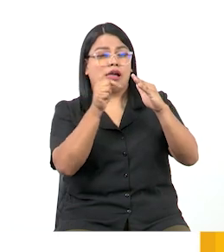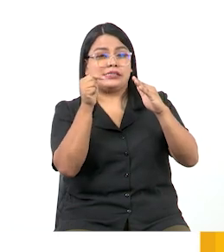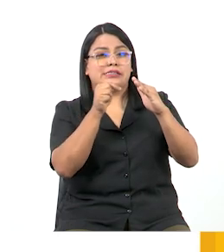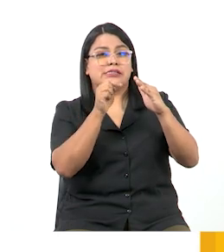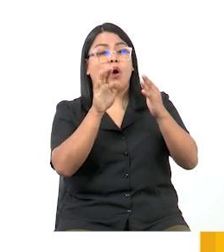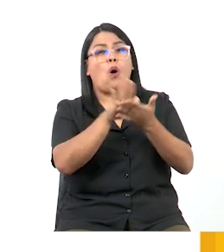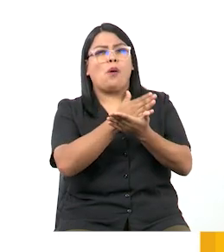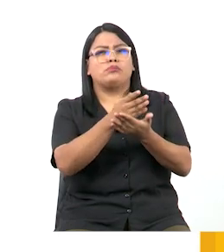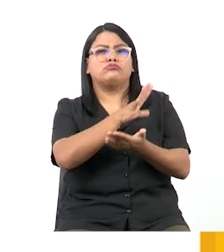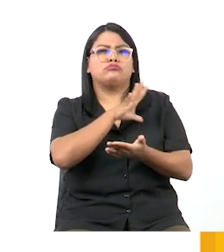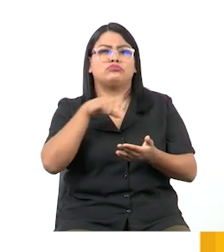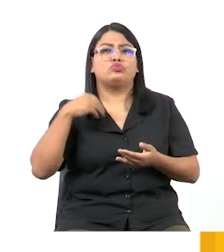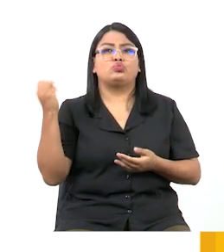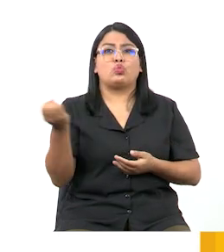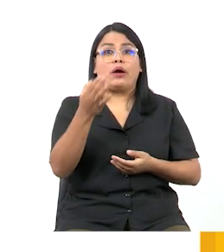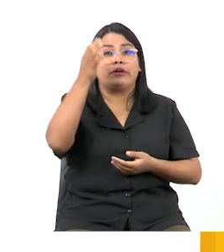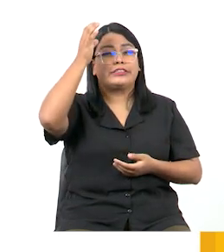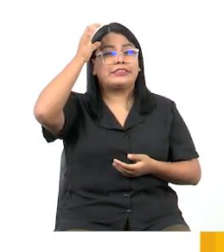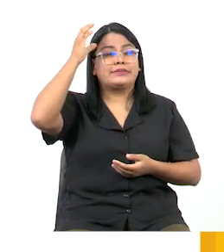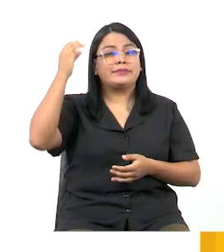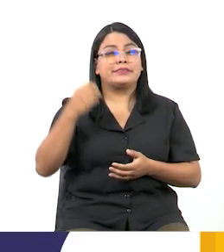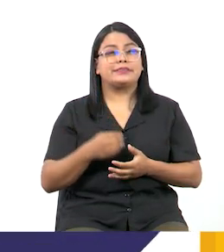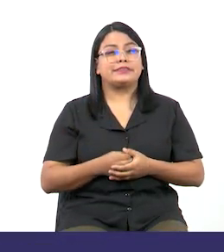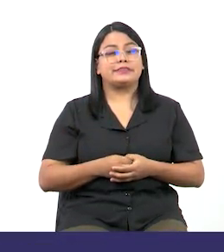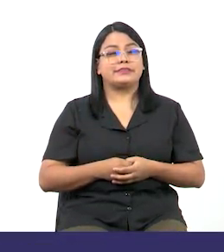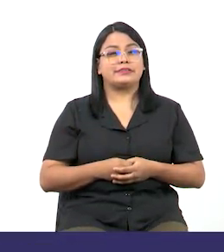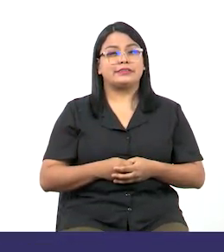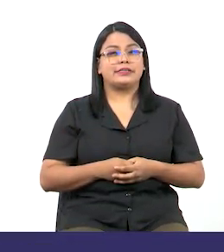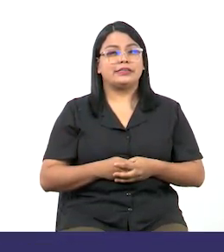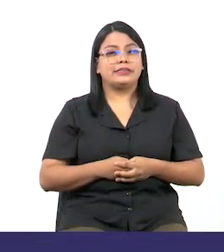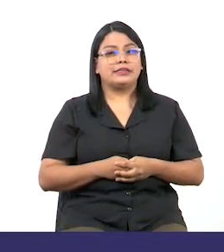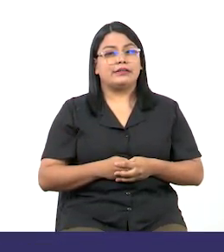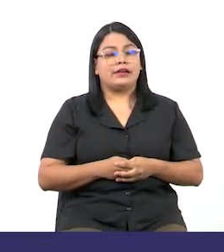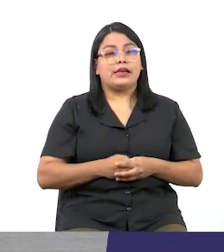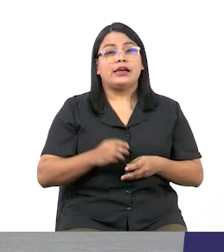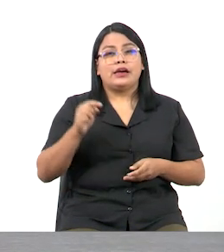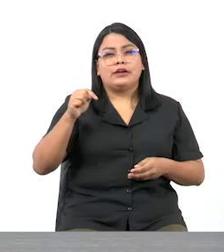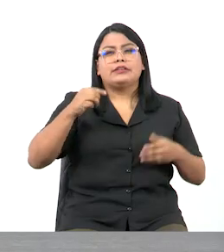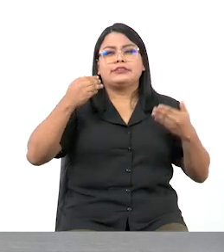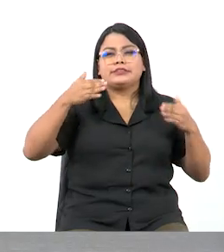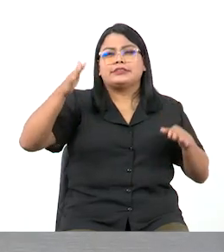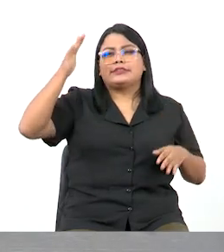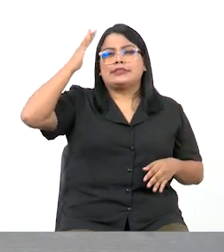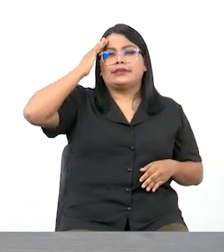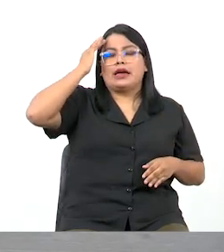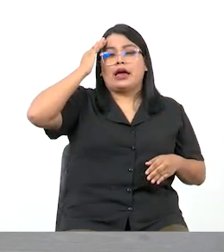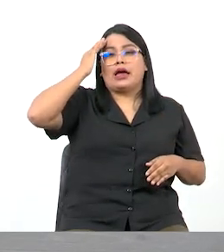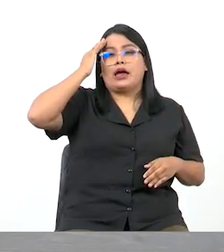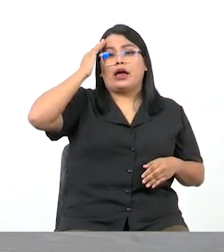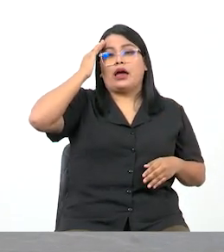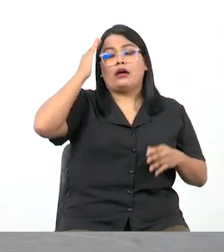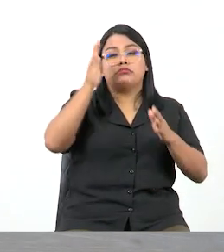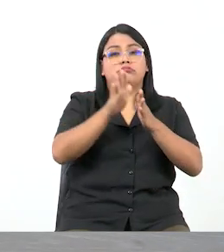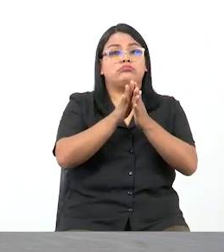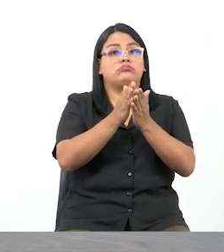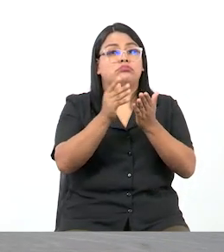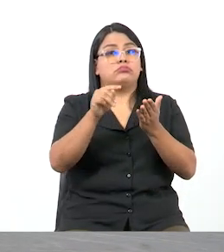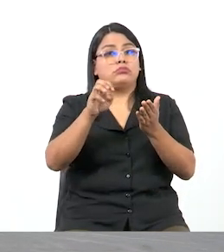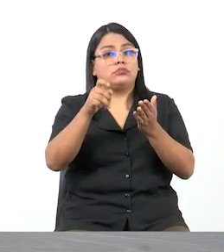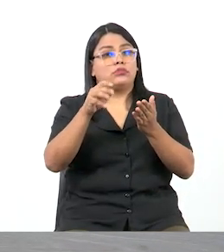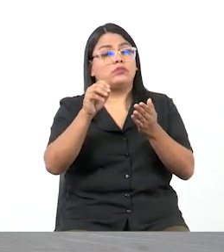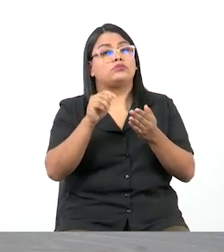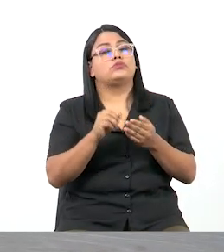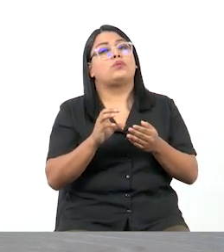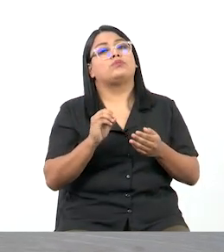o comparte con su familia los nuevos conocimientos. Ahora que ya conocemos las partes del libro de texto, Paola,